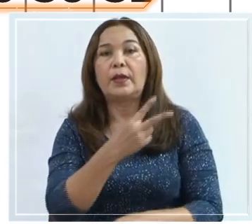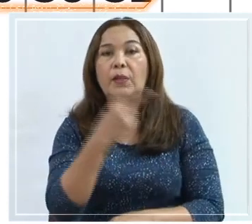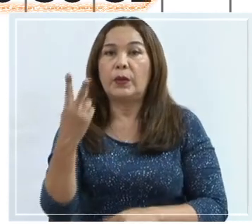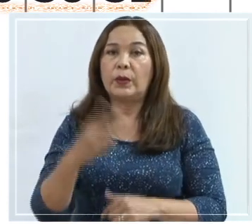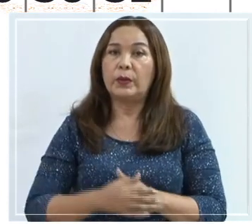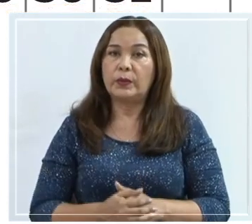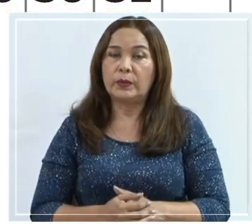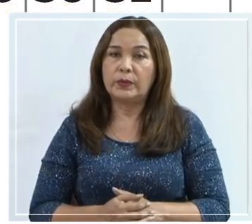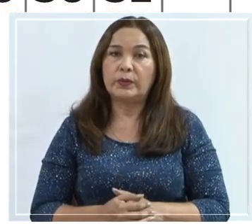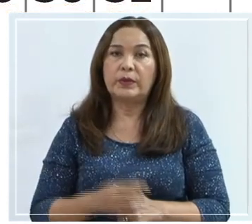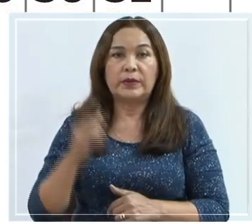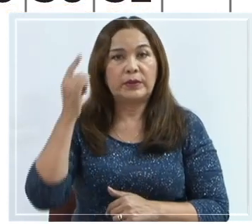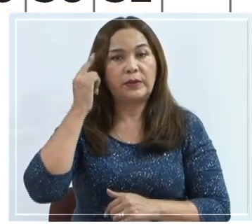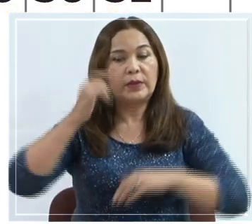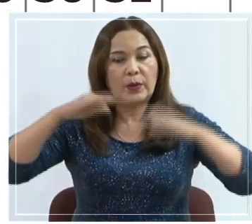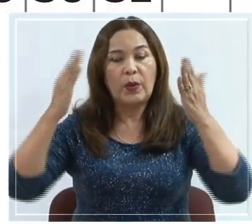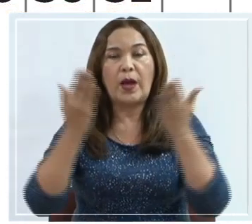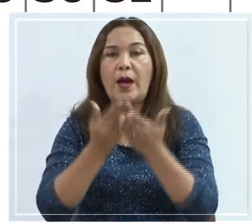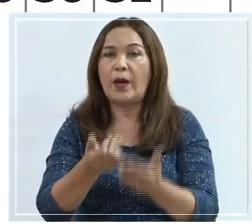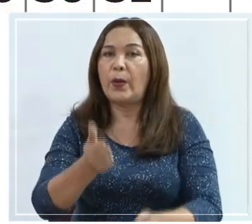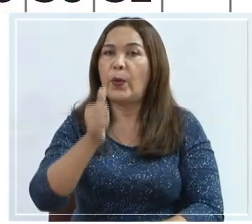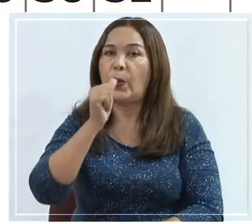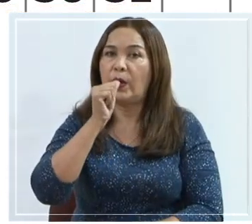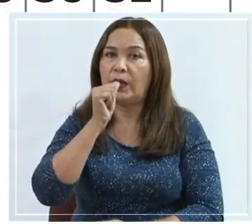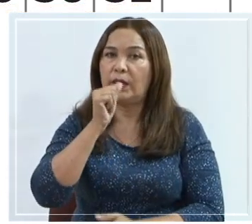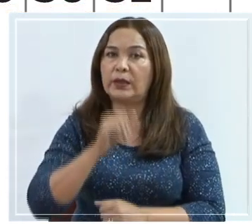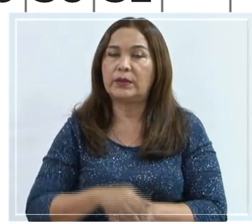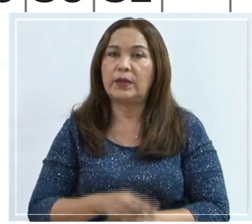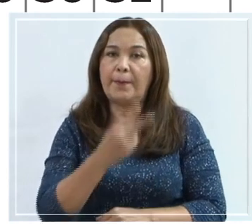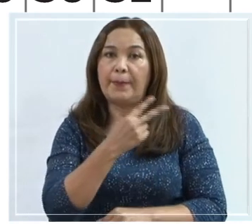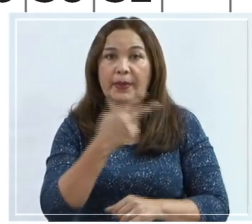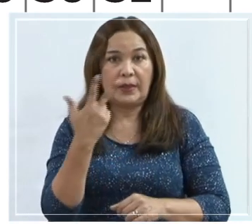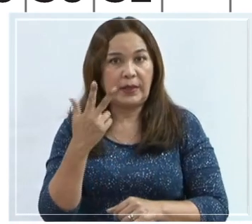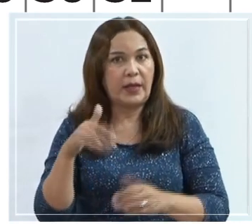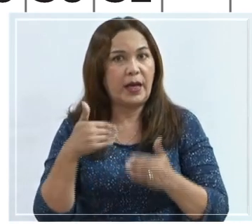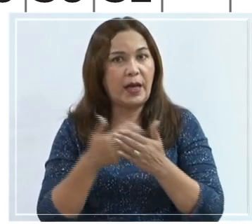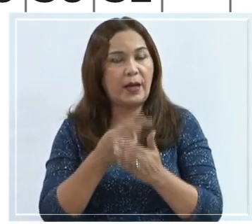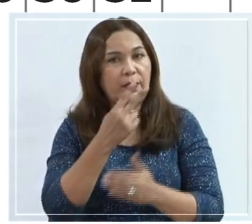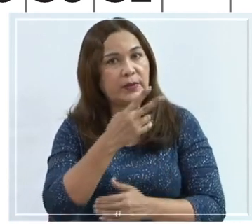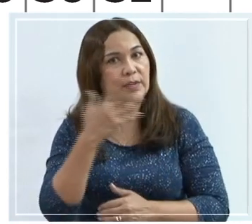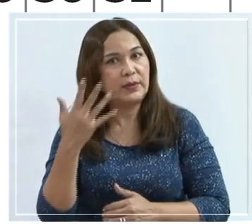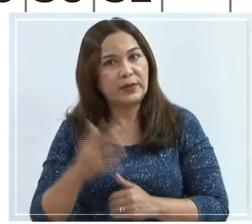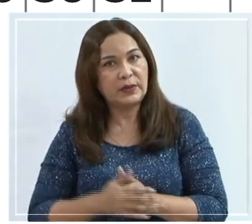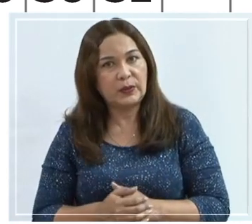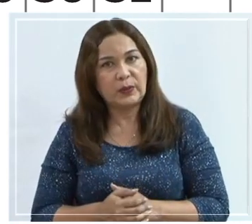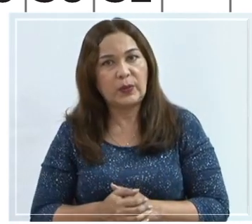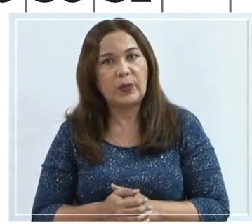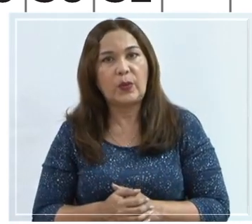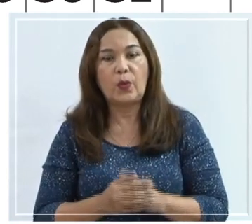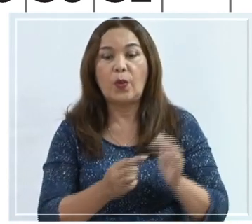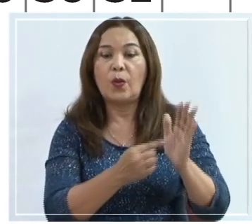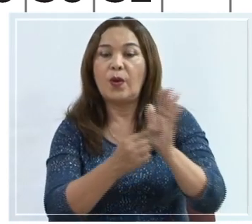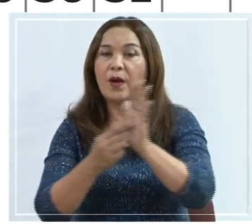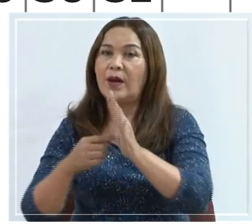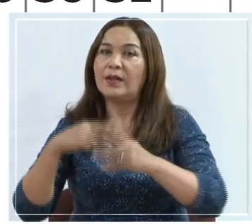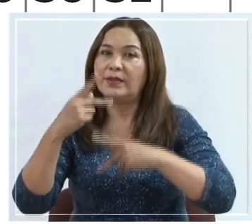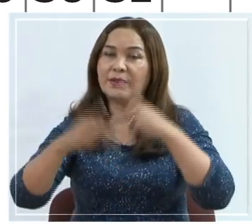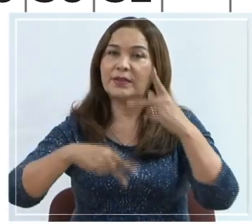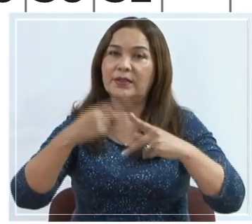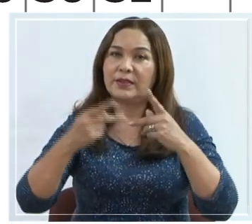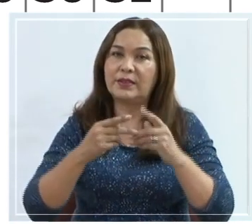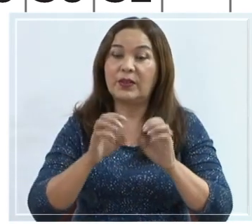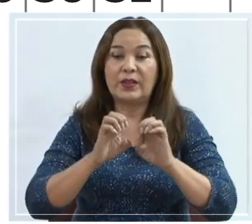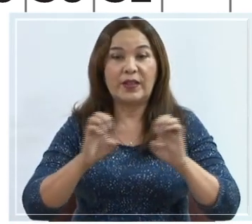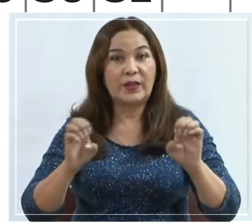22 día mundial del agua del 23 al 25 muestra productivas